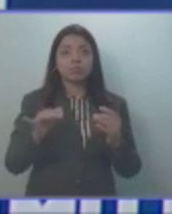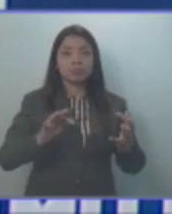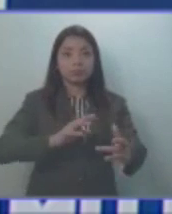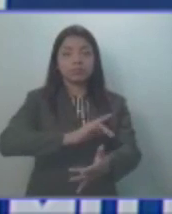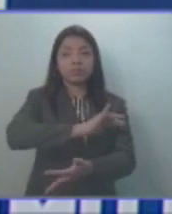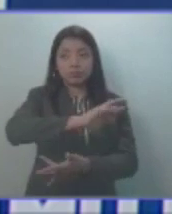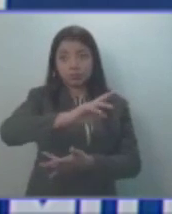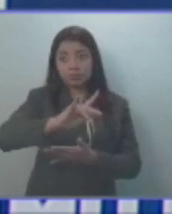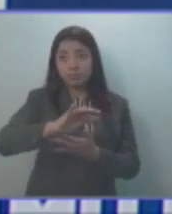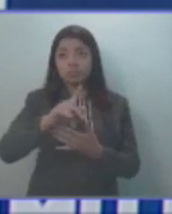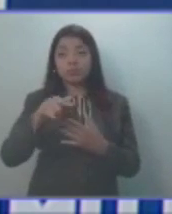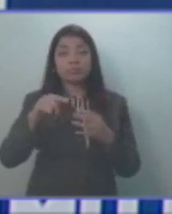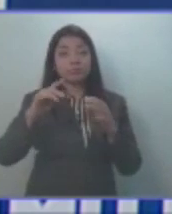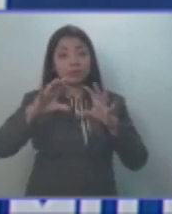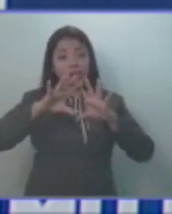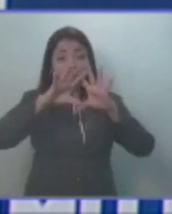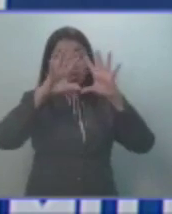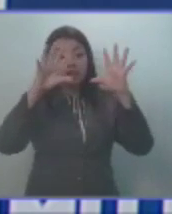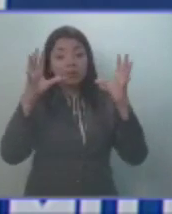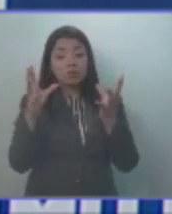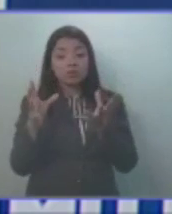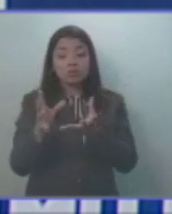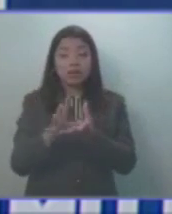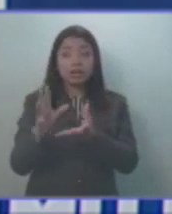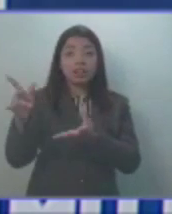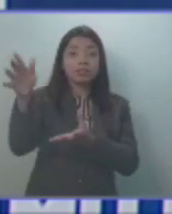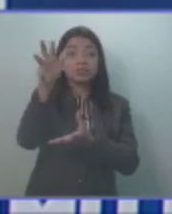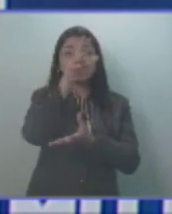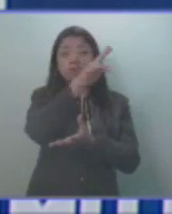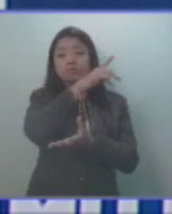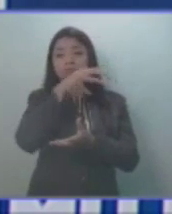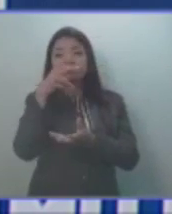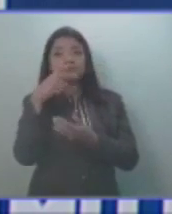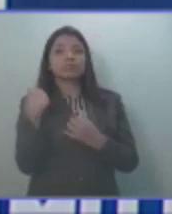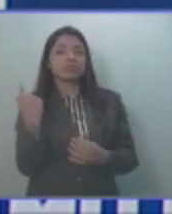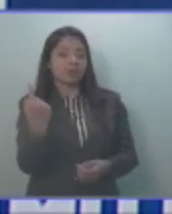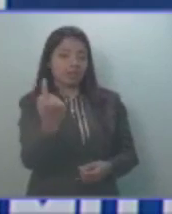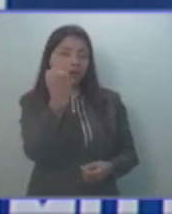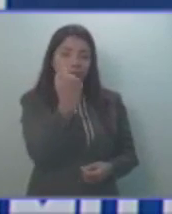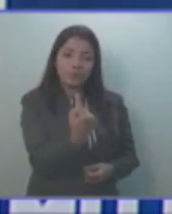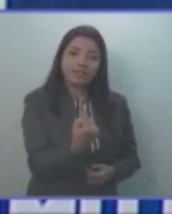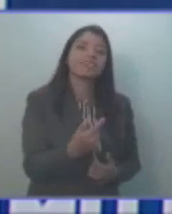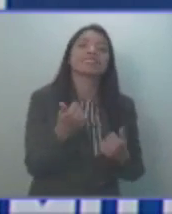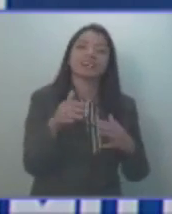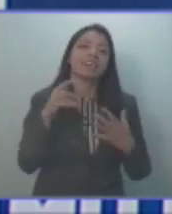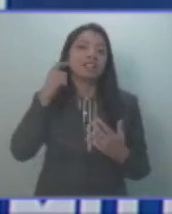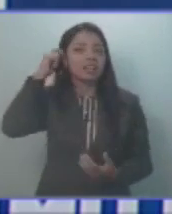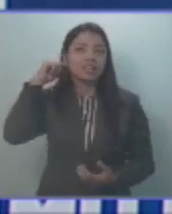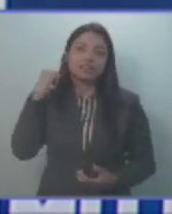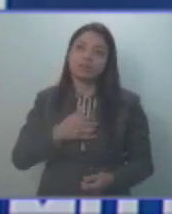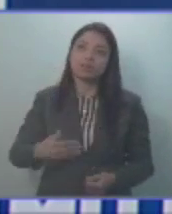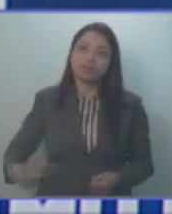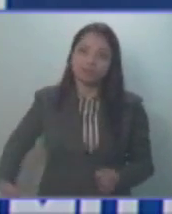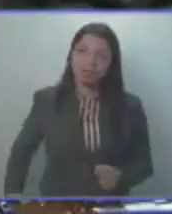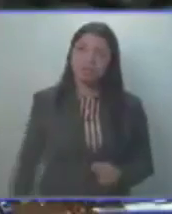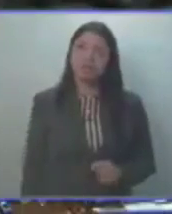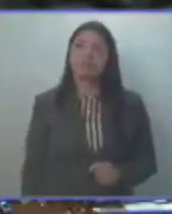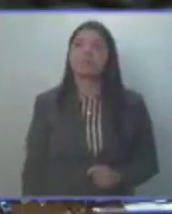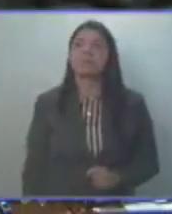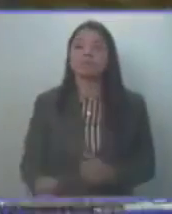ambiente a la atmósfera en la que vivimos como seres humanos muchísimas gracias presidente en funciones en la palabra